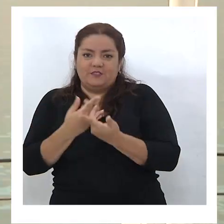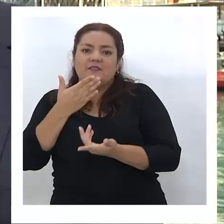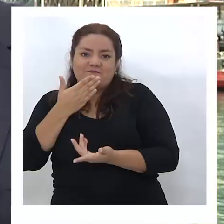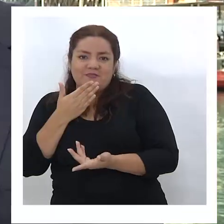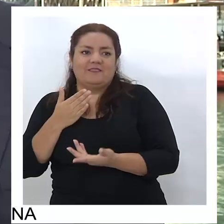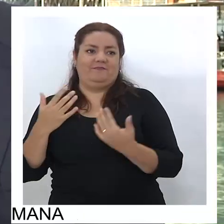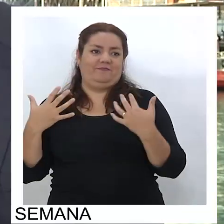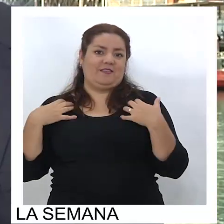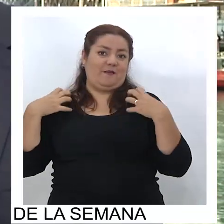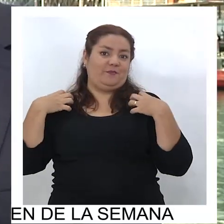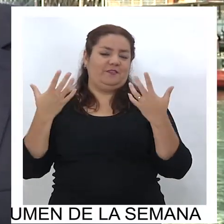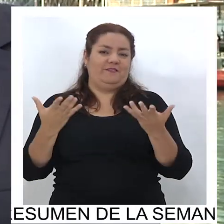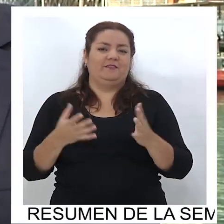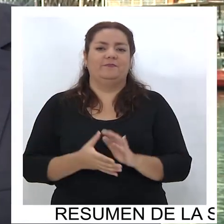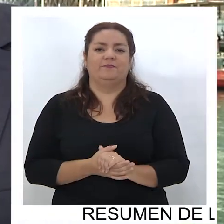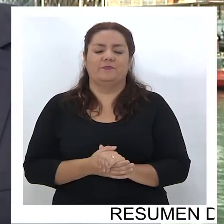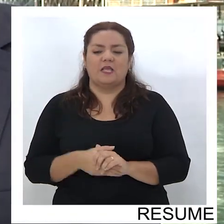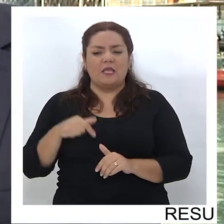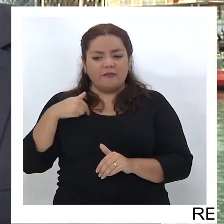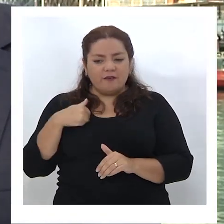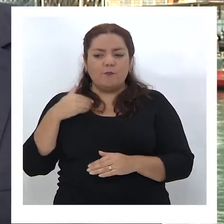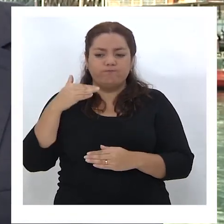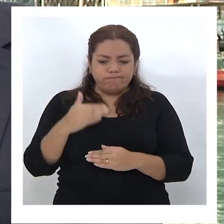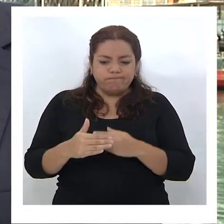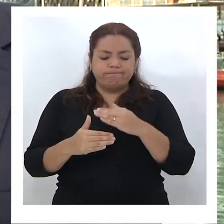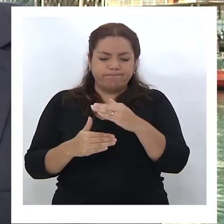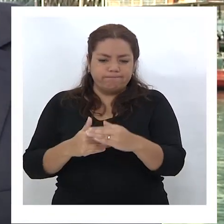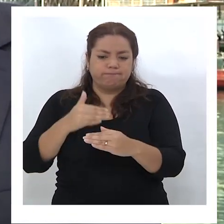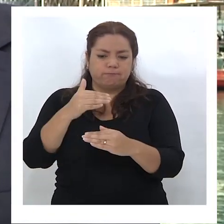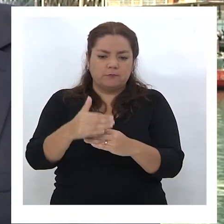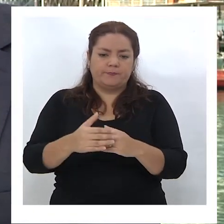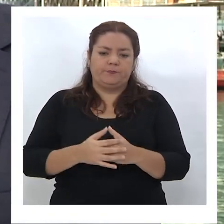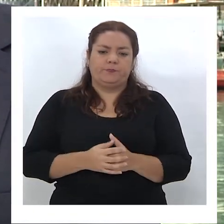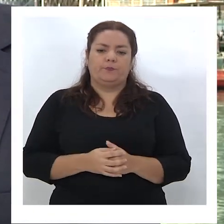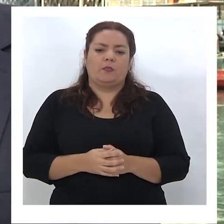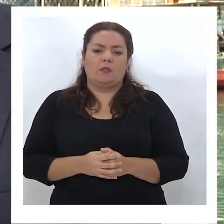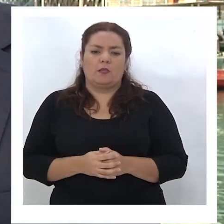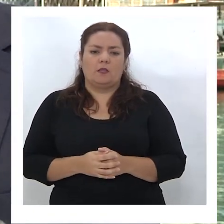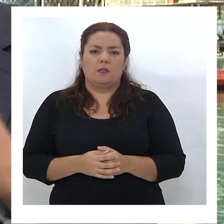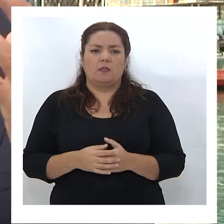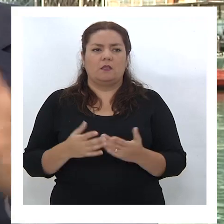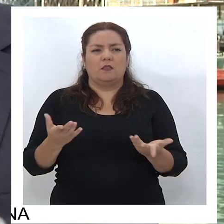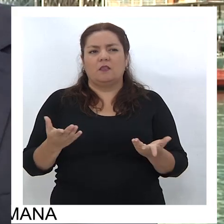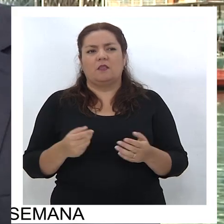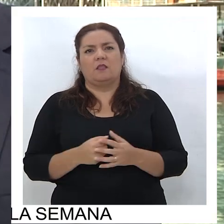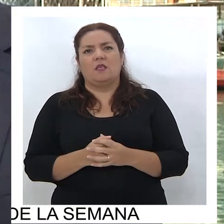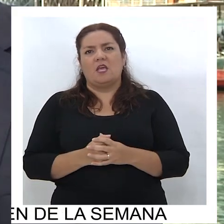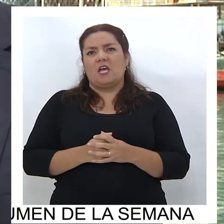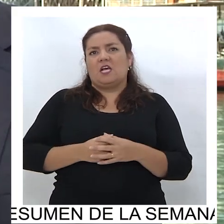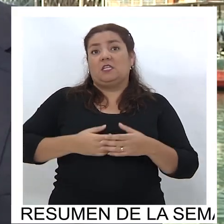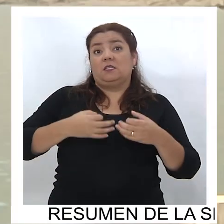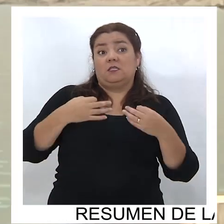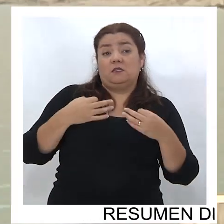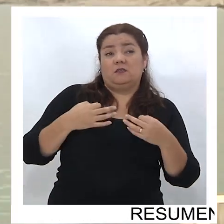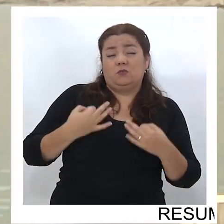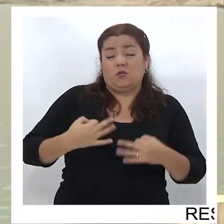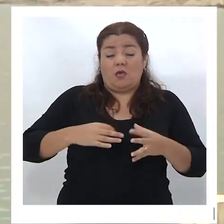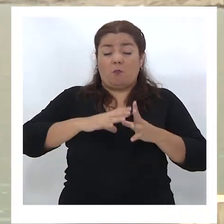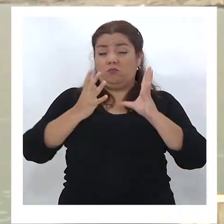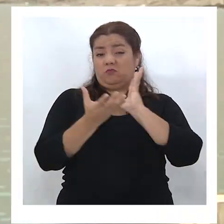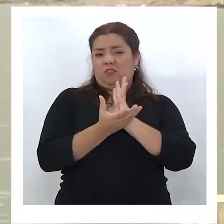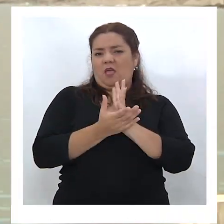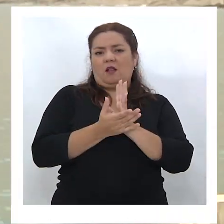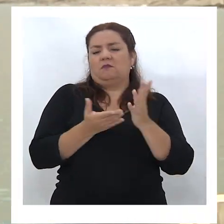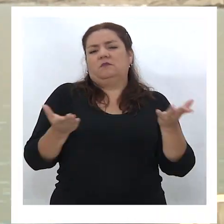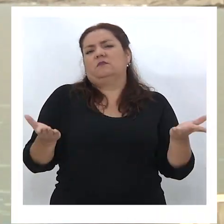no en todos los casos, buen punto. Para allá vamos caminando. Hace poco me tocó estar en París, en una cumbre mundial de banca verde, cómo